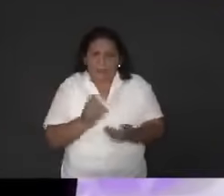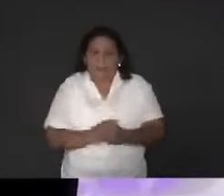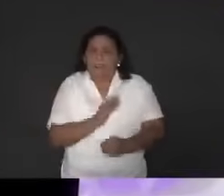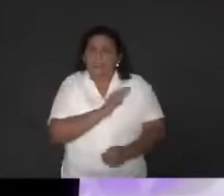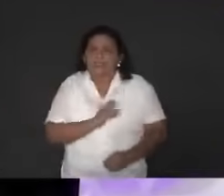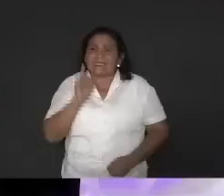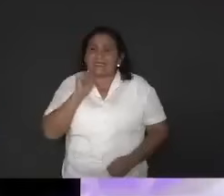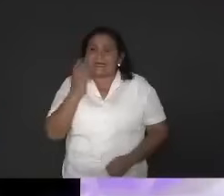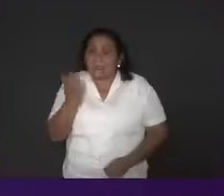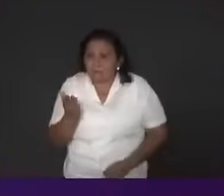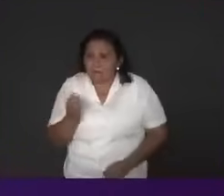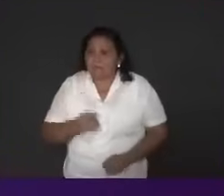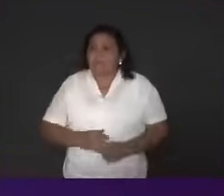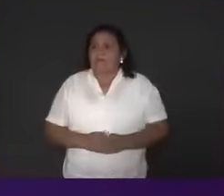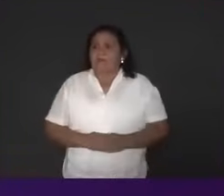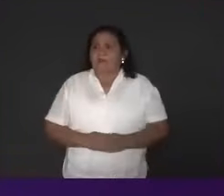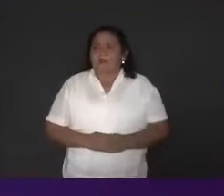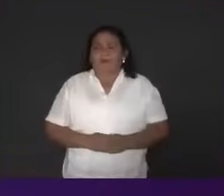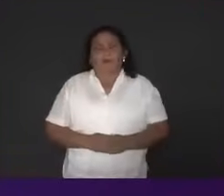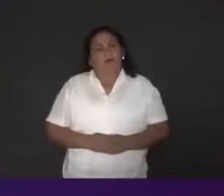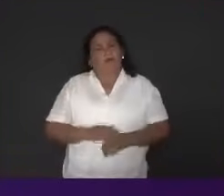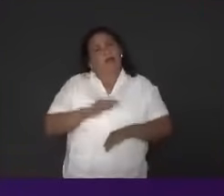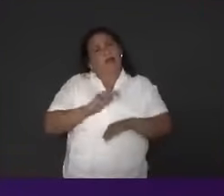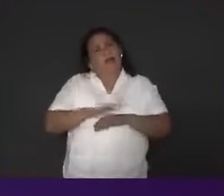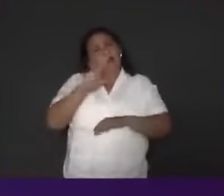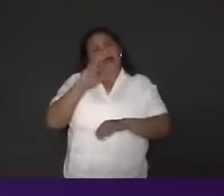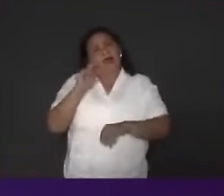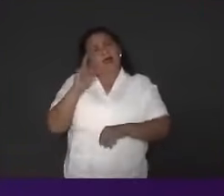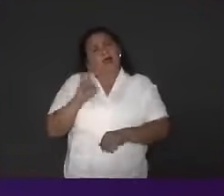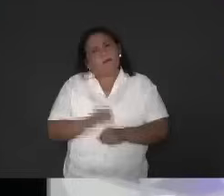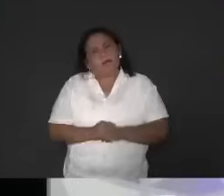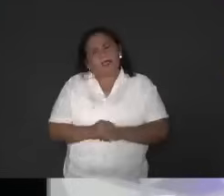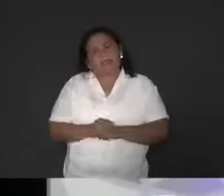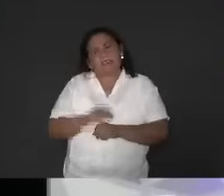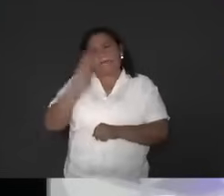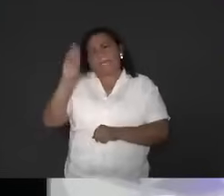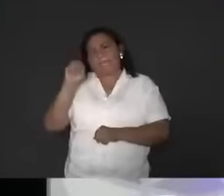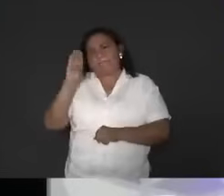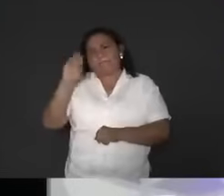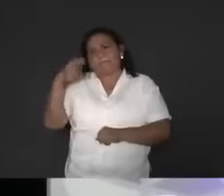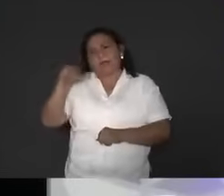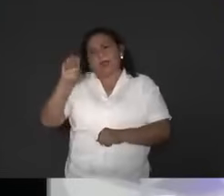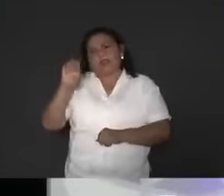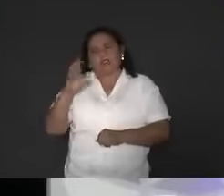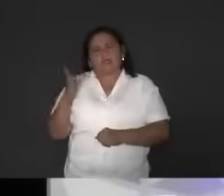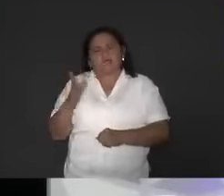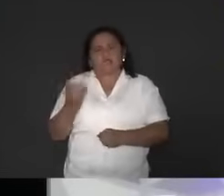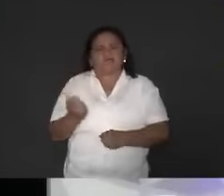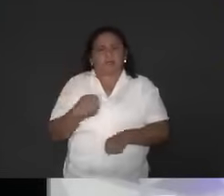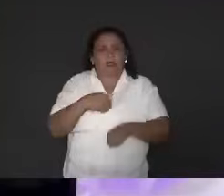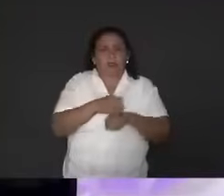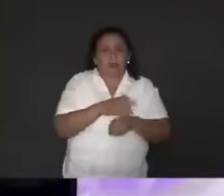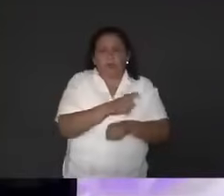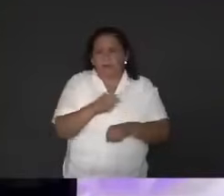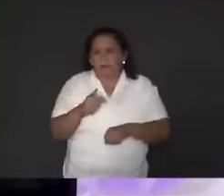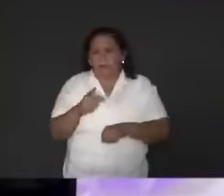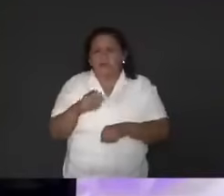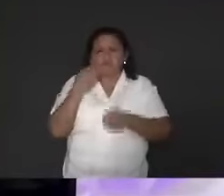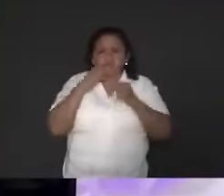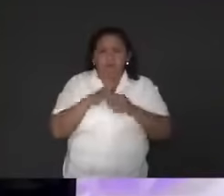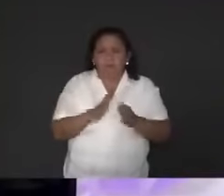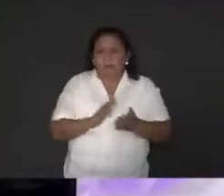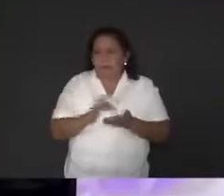11 segundos. Hay más baches que números en sus encuestas. Gracias, candidata. ¿Alguien más? De